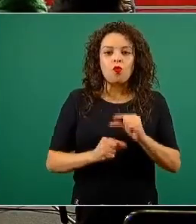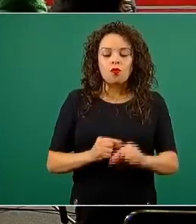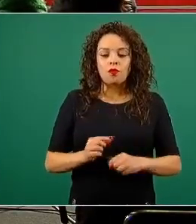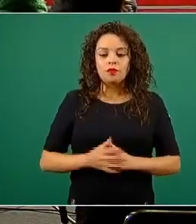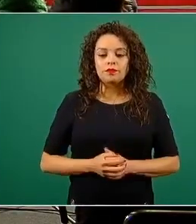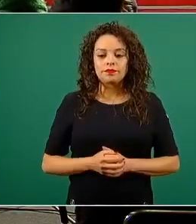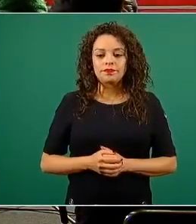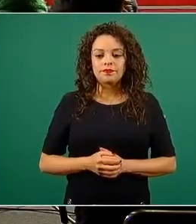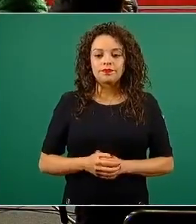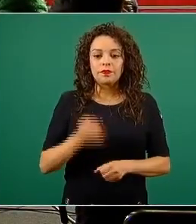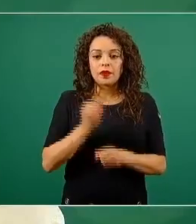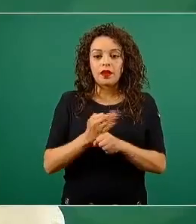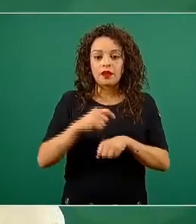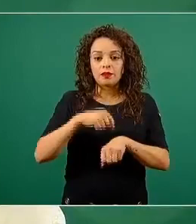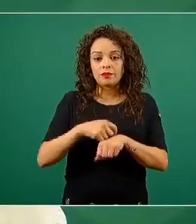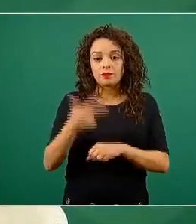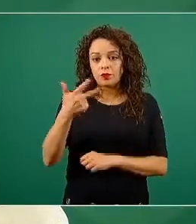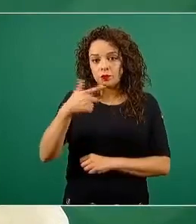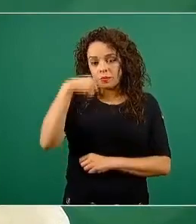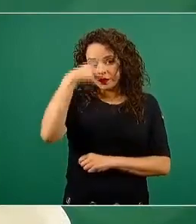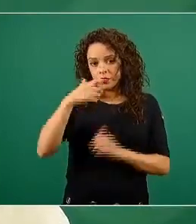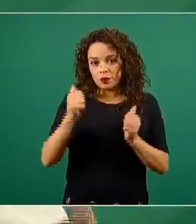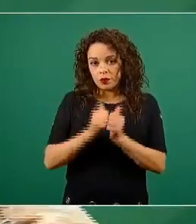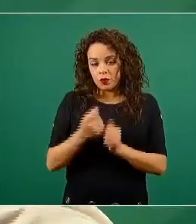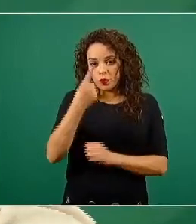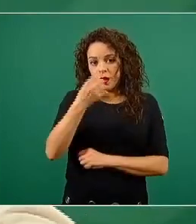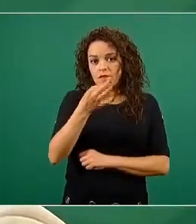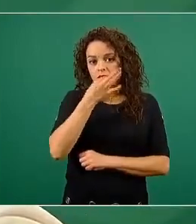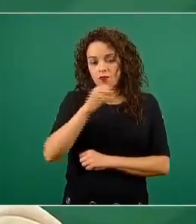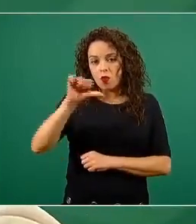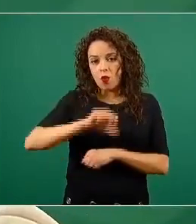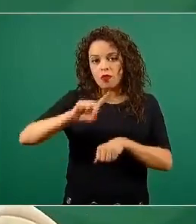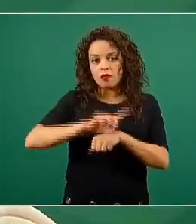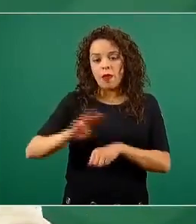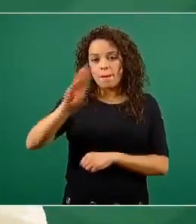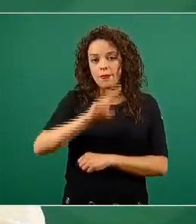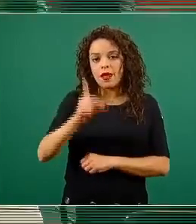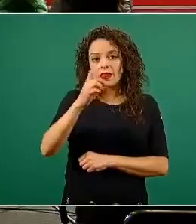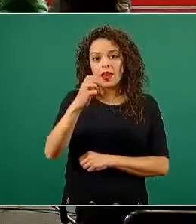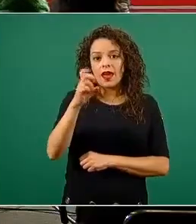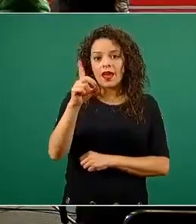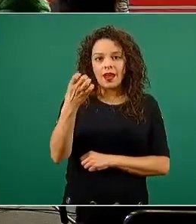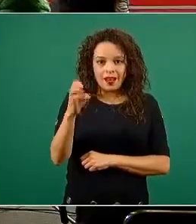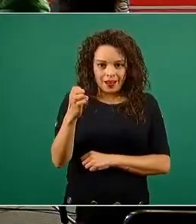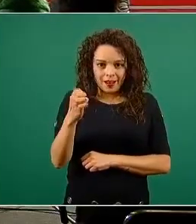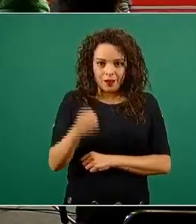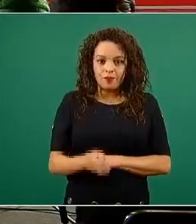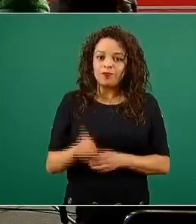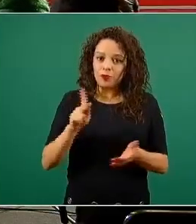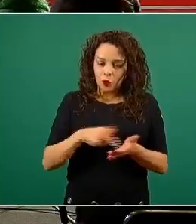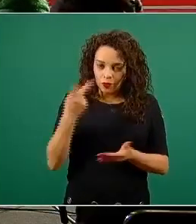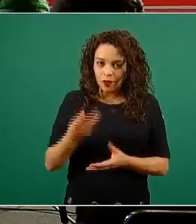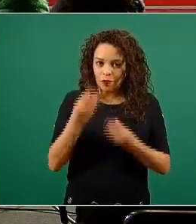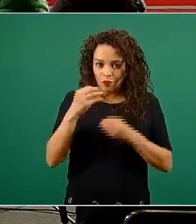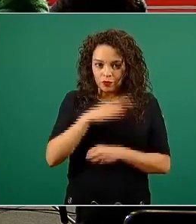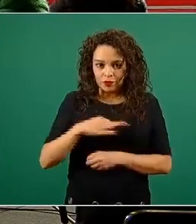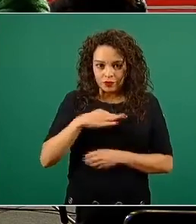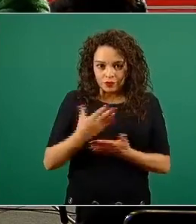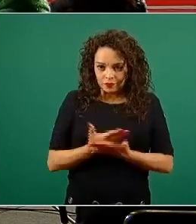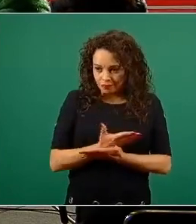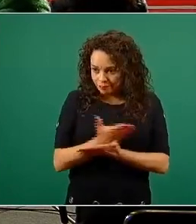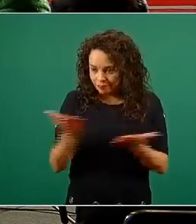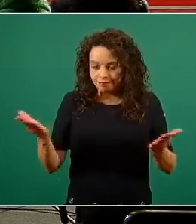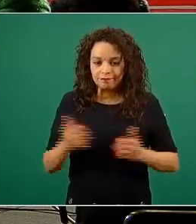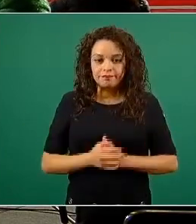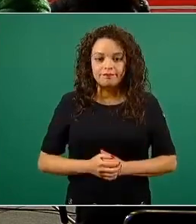las 20:01 de este miércoles 6 de enero. De nuevo, muchas felicidades y sobre todo,